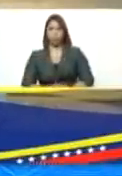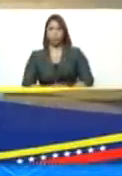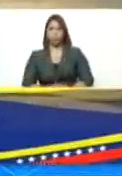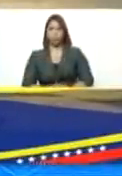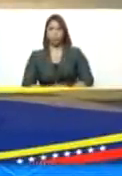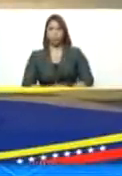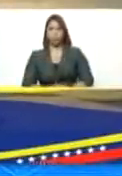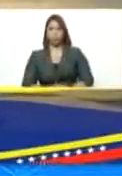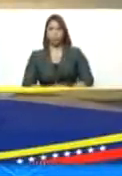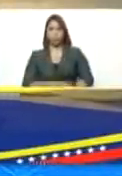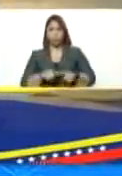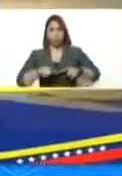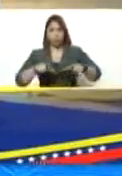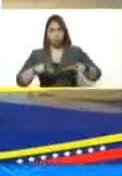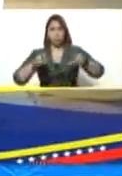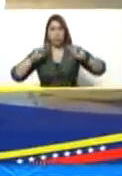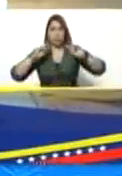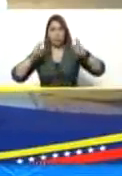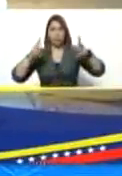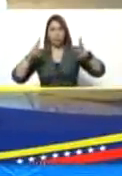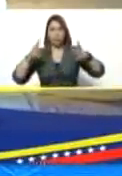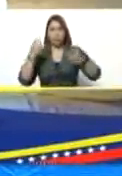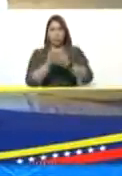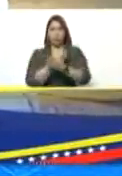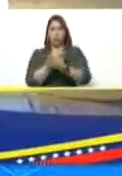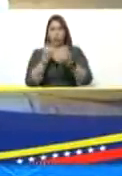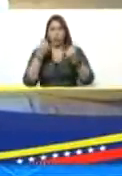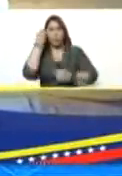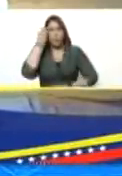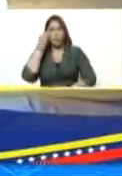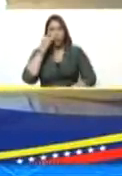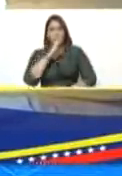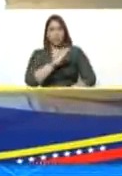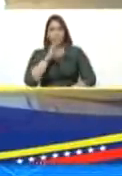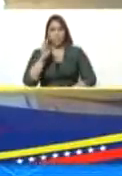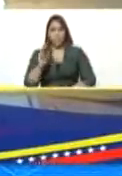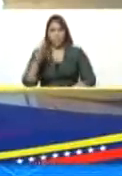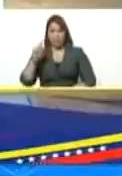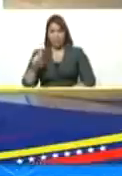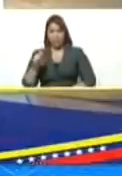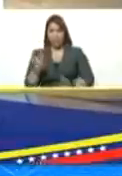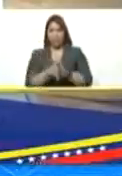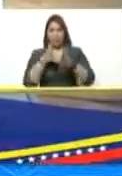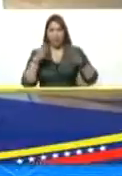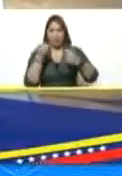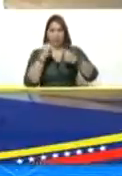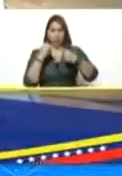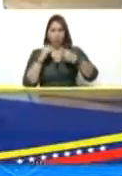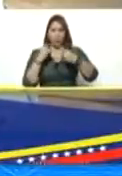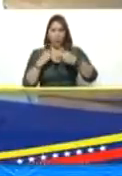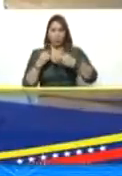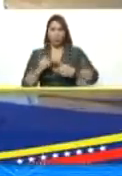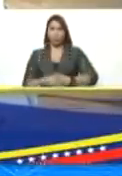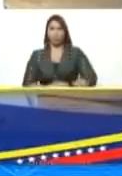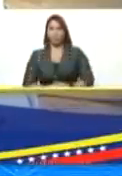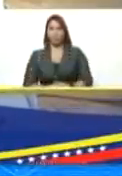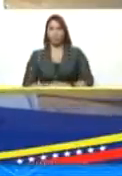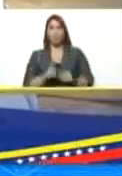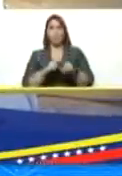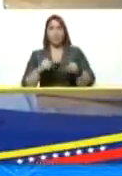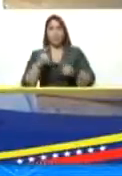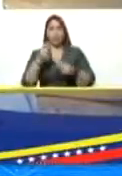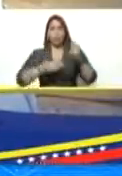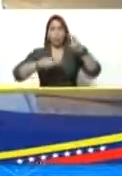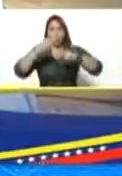este campo, en el ámbito de la economía. Creo que los CPT son el gran instrumento para